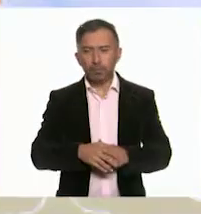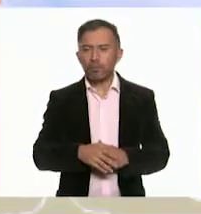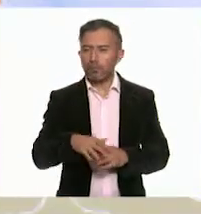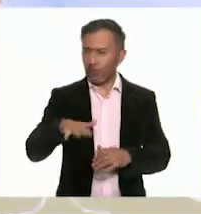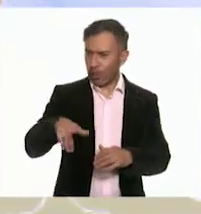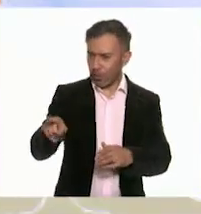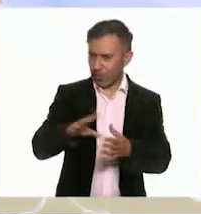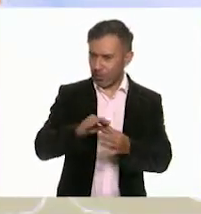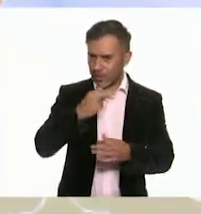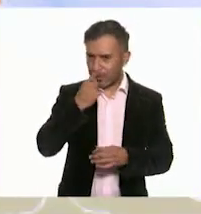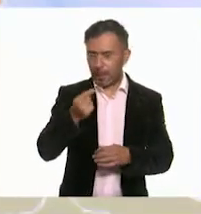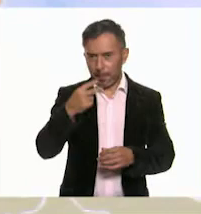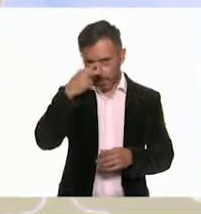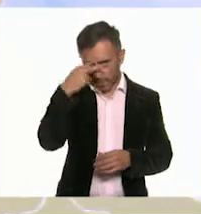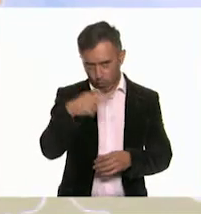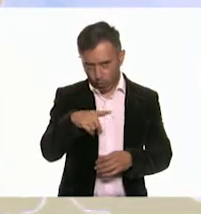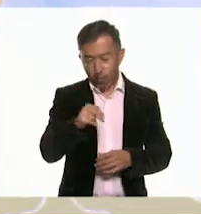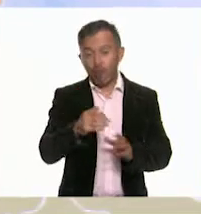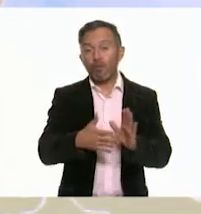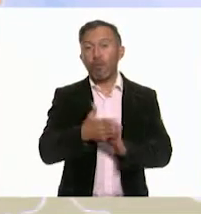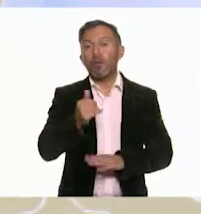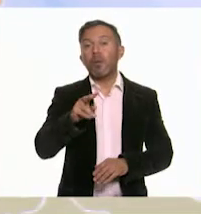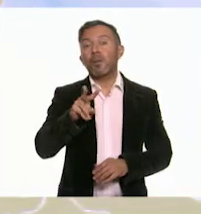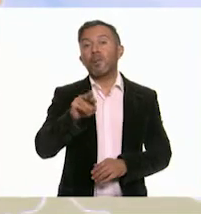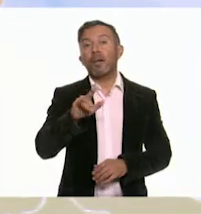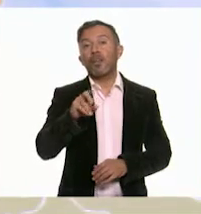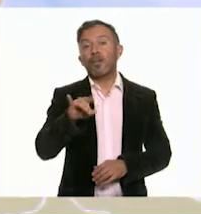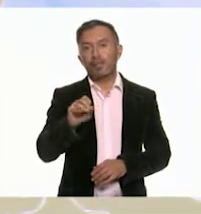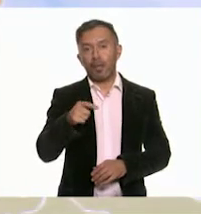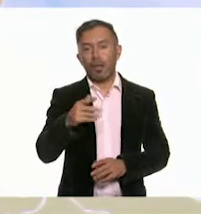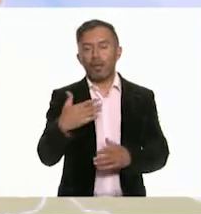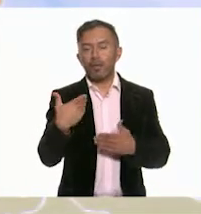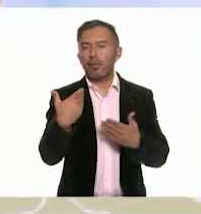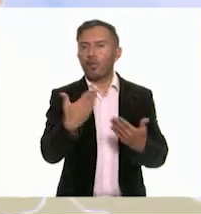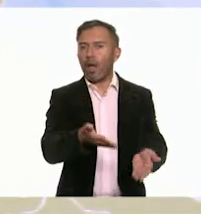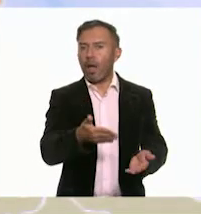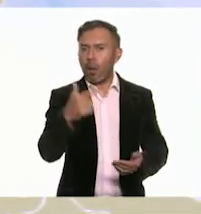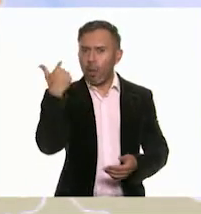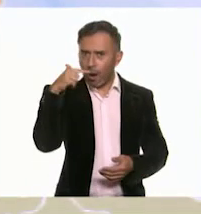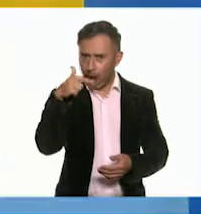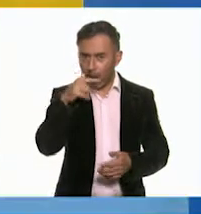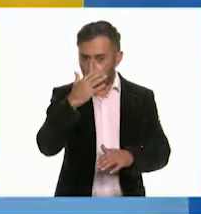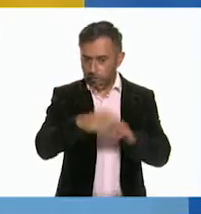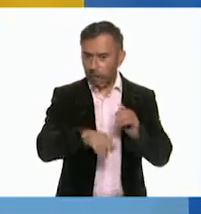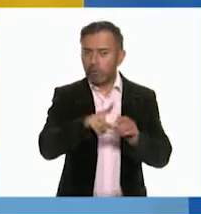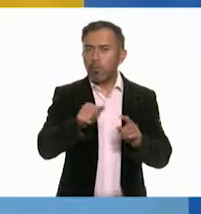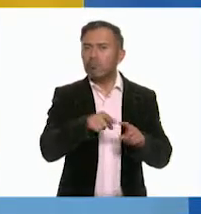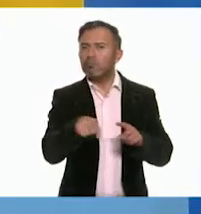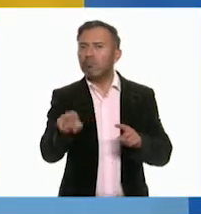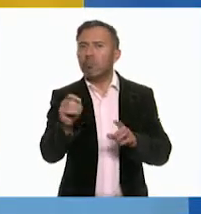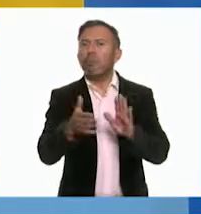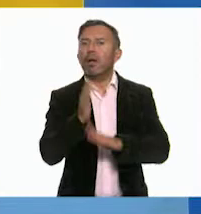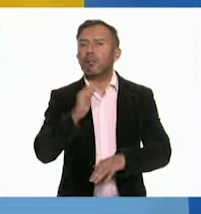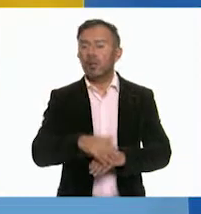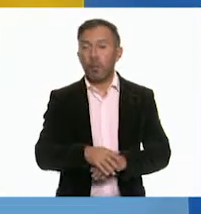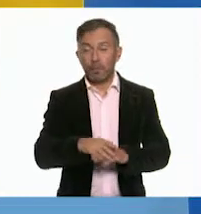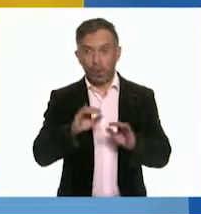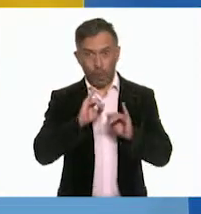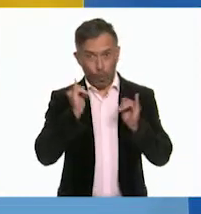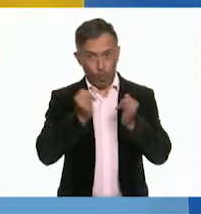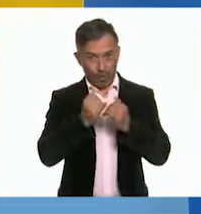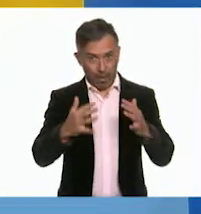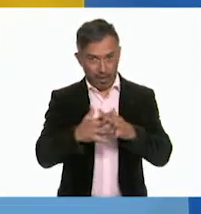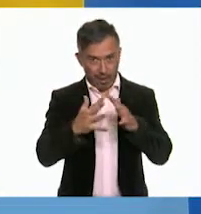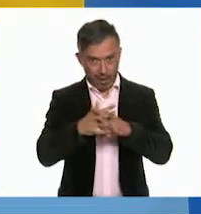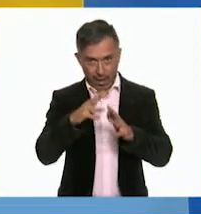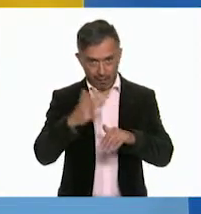México, nos fuimos a Valladolid, llegamos a Guadalajara y luego de ahí, ¿a dónde vamos? Después de una junta de guerra, Miguel